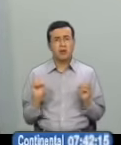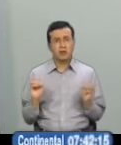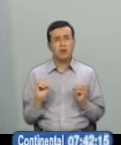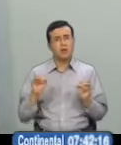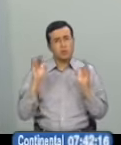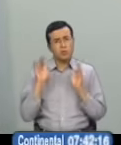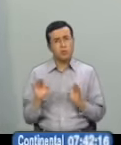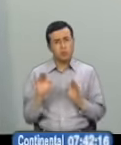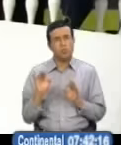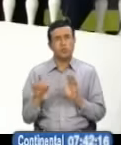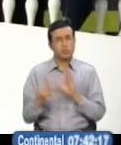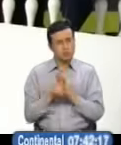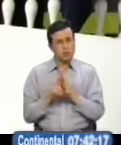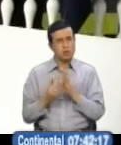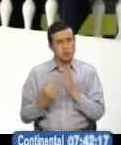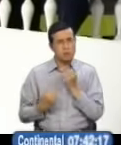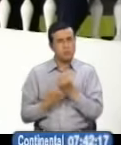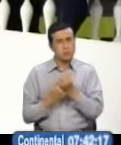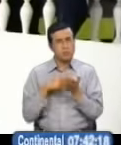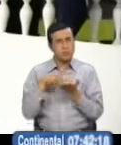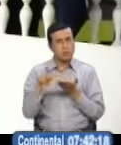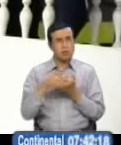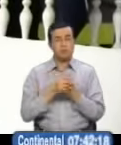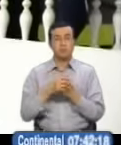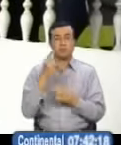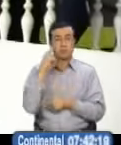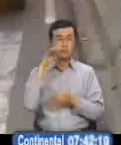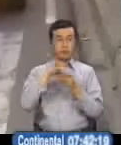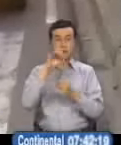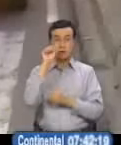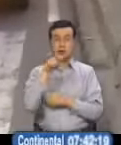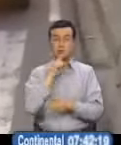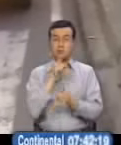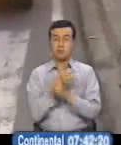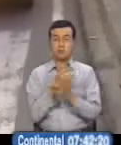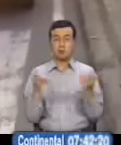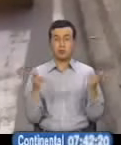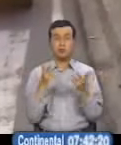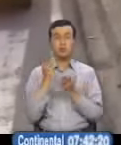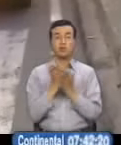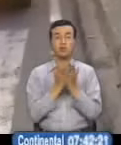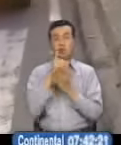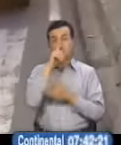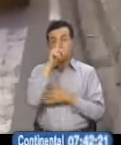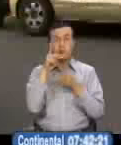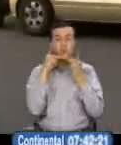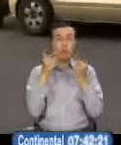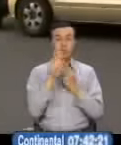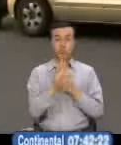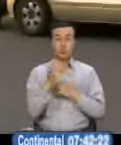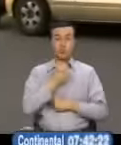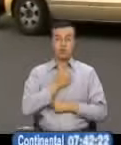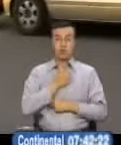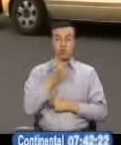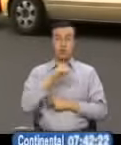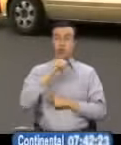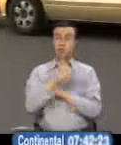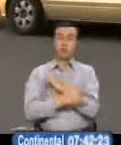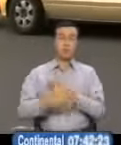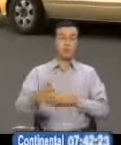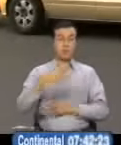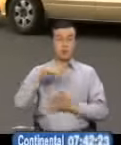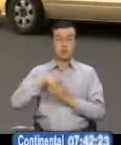lo que por ley corresponde. Si los resultados de la consulta popular son positivos, los servidores públicos que tengan bienes en paraísos